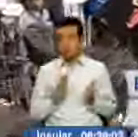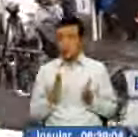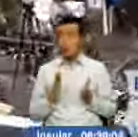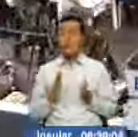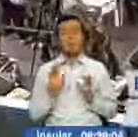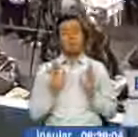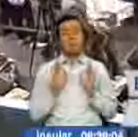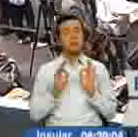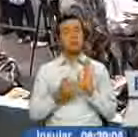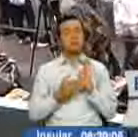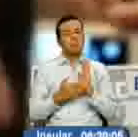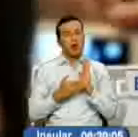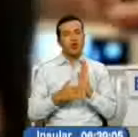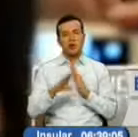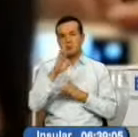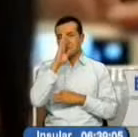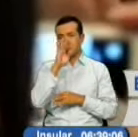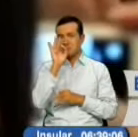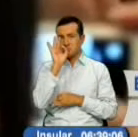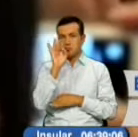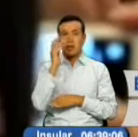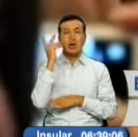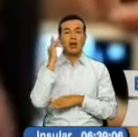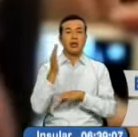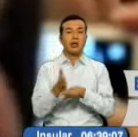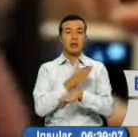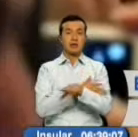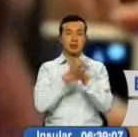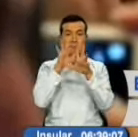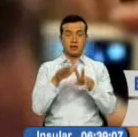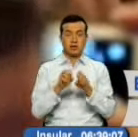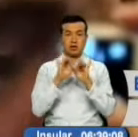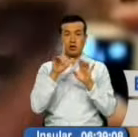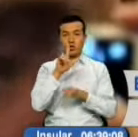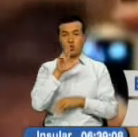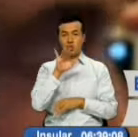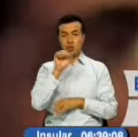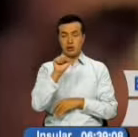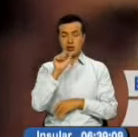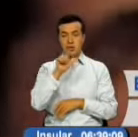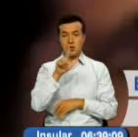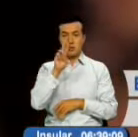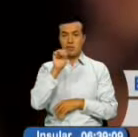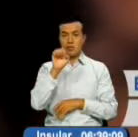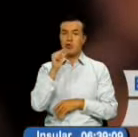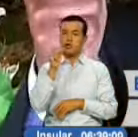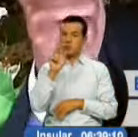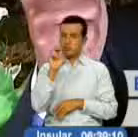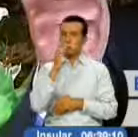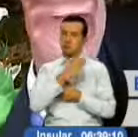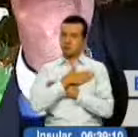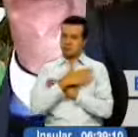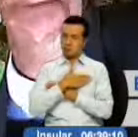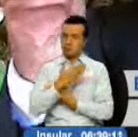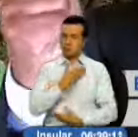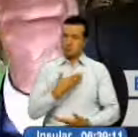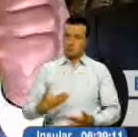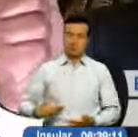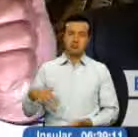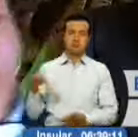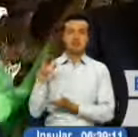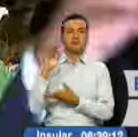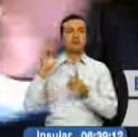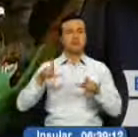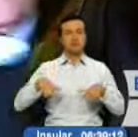un ejercicio de transparencia. Días atrás, también el secretario general, Luis Almagro, expresó sus felicitaciones al presidente electo de Ecuador,